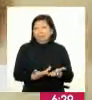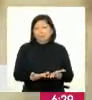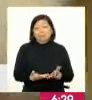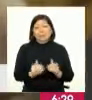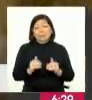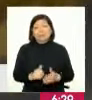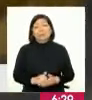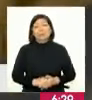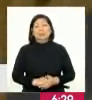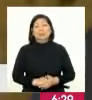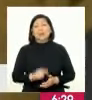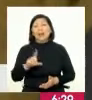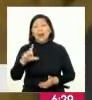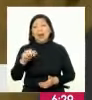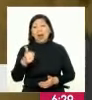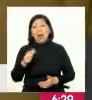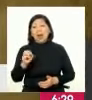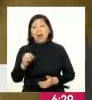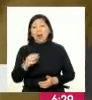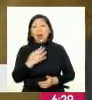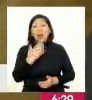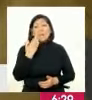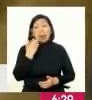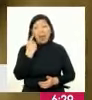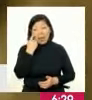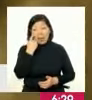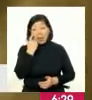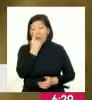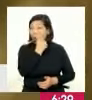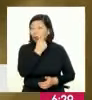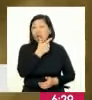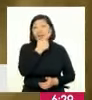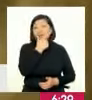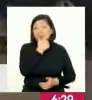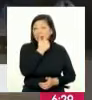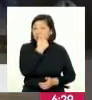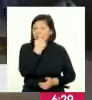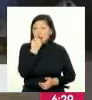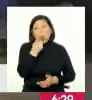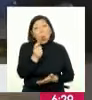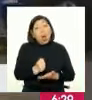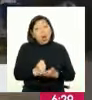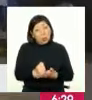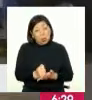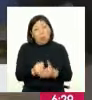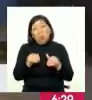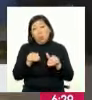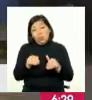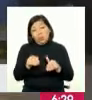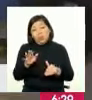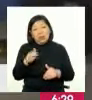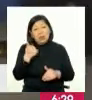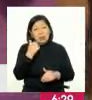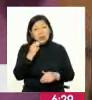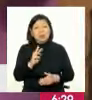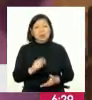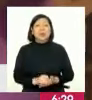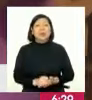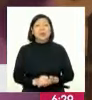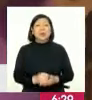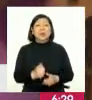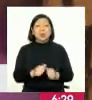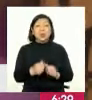¿no? Lalo tiene un ojo color blanco y el otro color amarillo. Si desea ayudar a este ejemplar, llamar a Walter Chalco